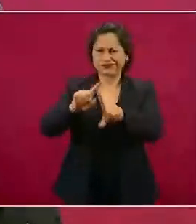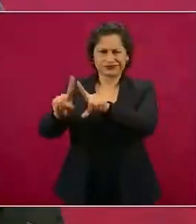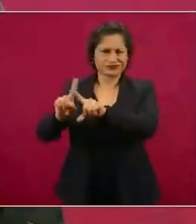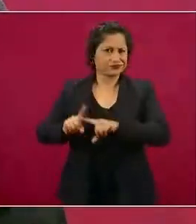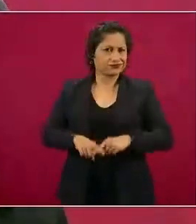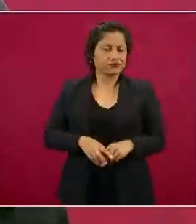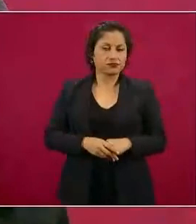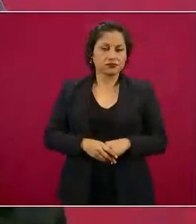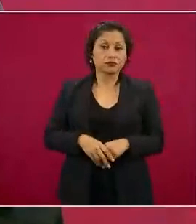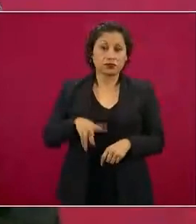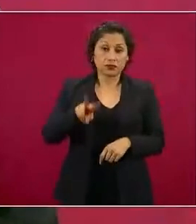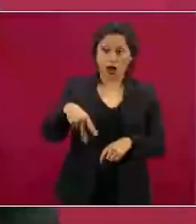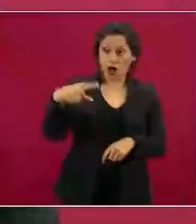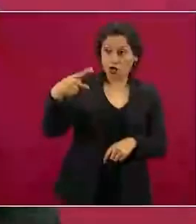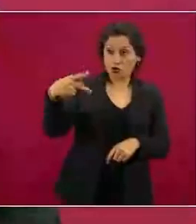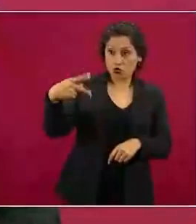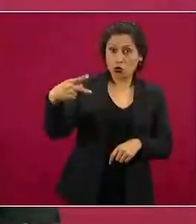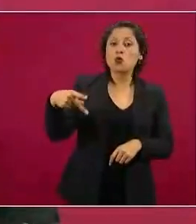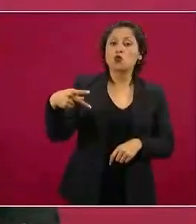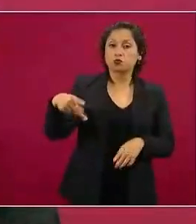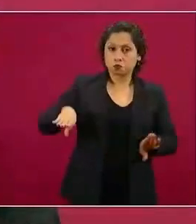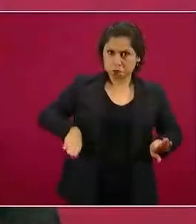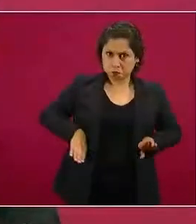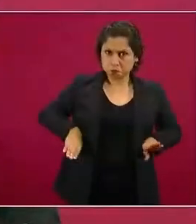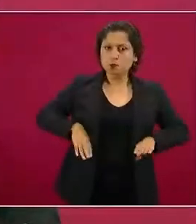ha habido una actitud muy responsable de todos.